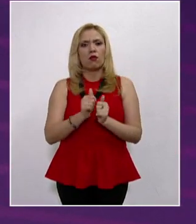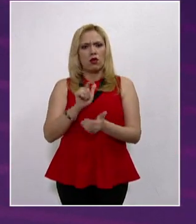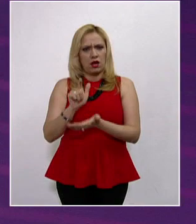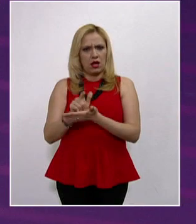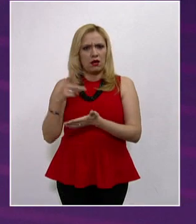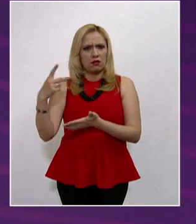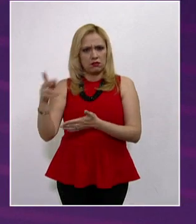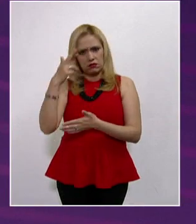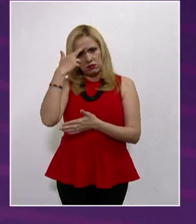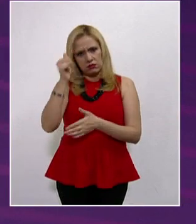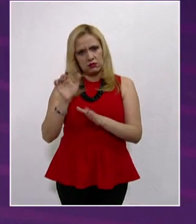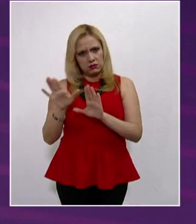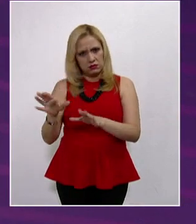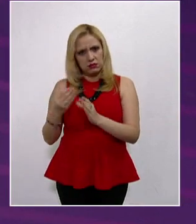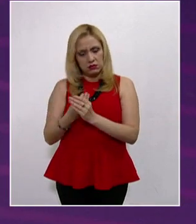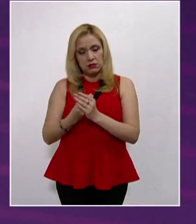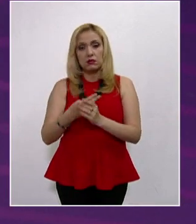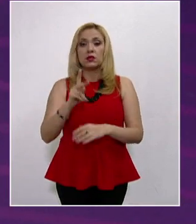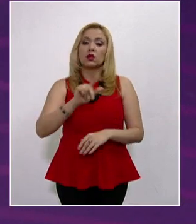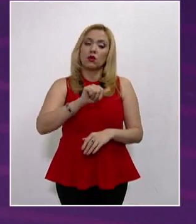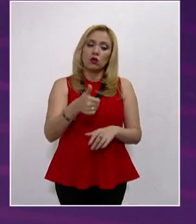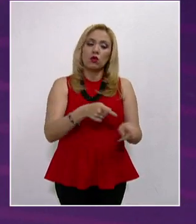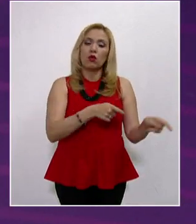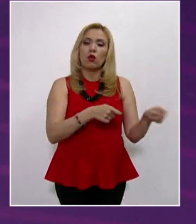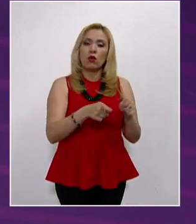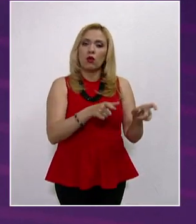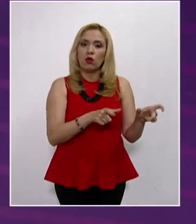también otros controles que estén